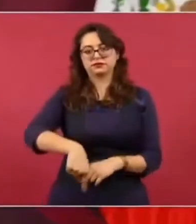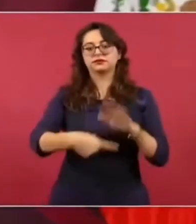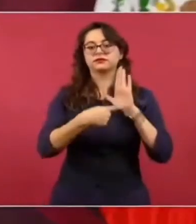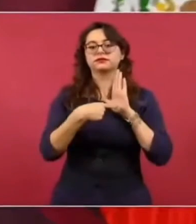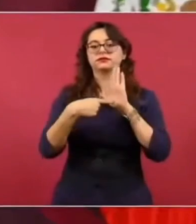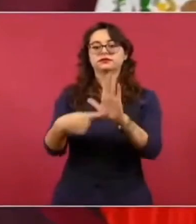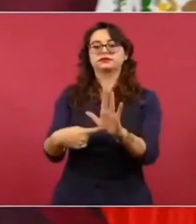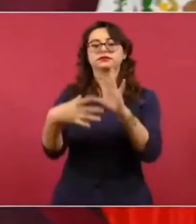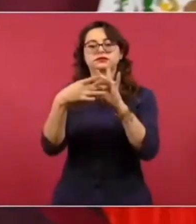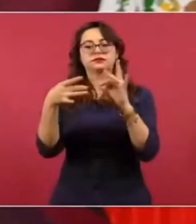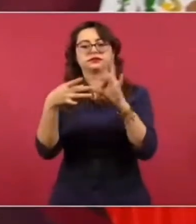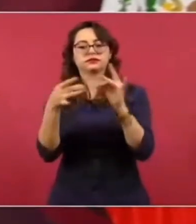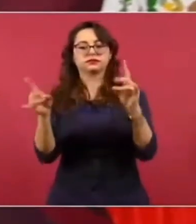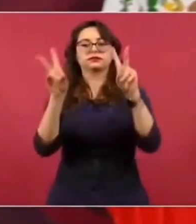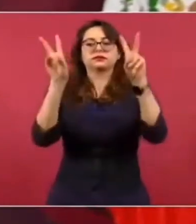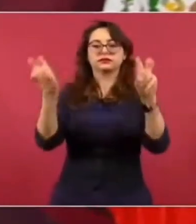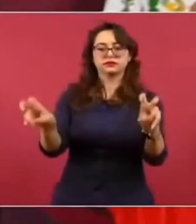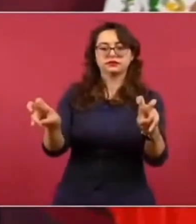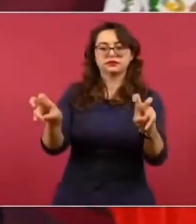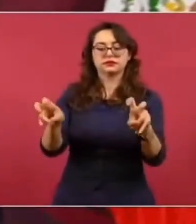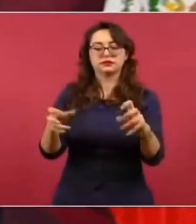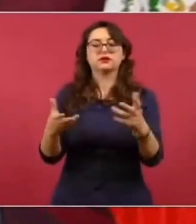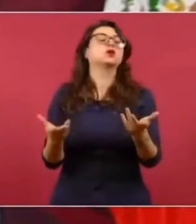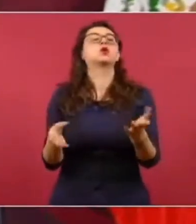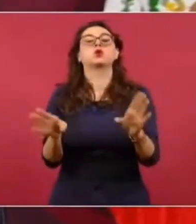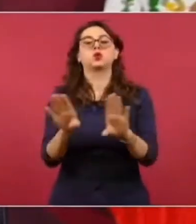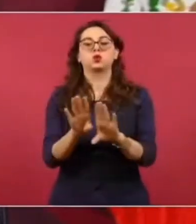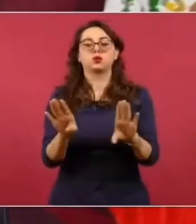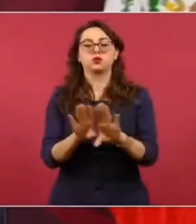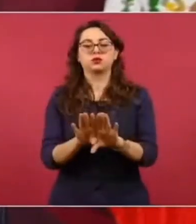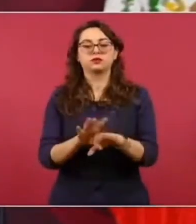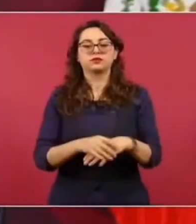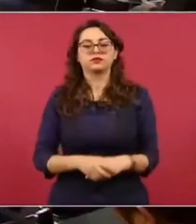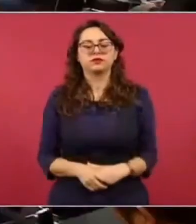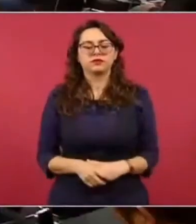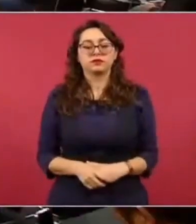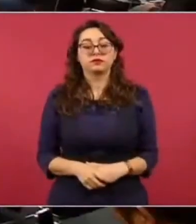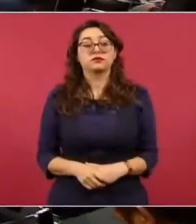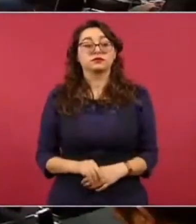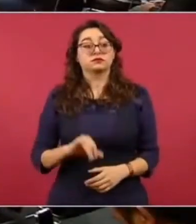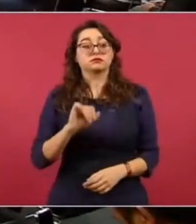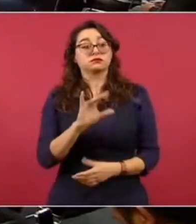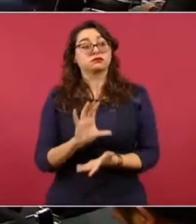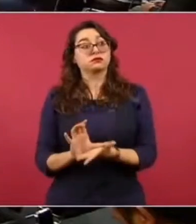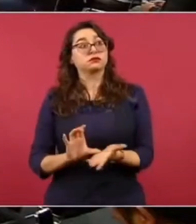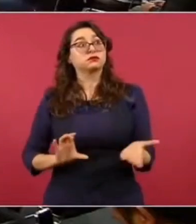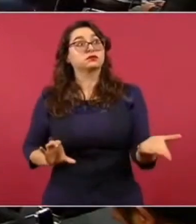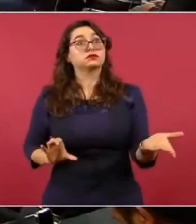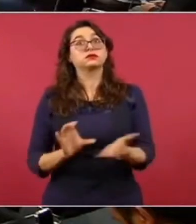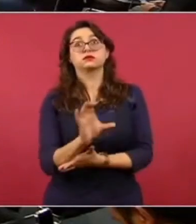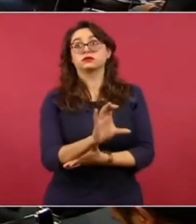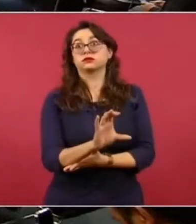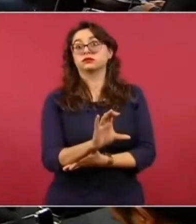sobre el costo. 6,000 millones de dólares aproximadamente.